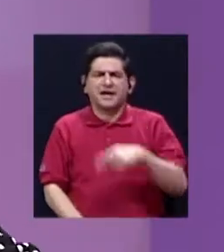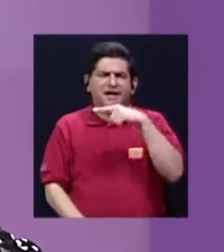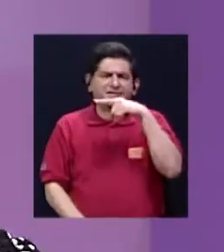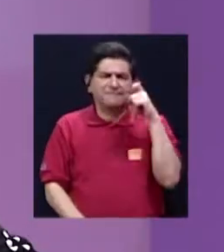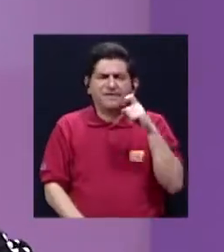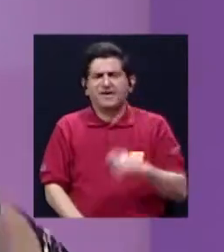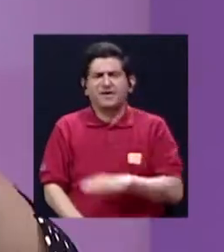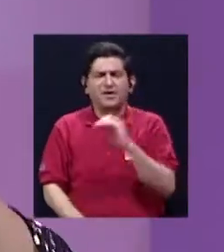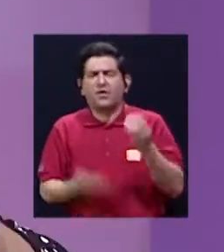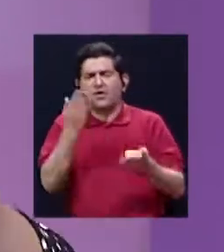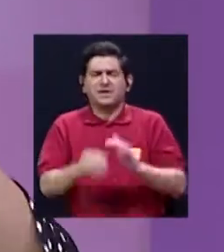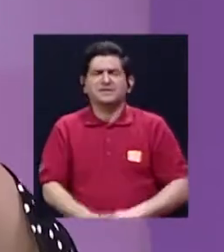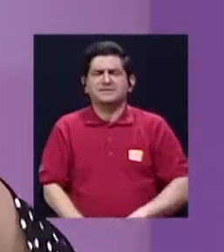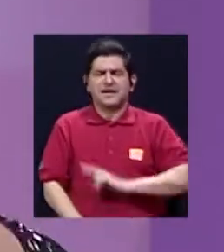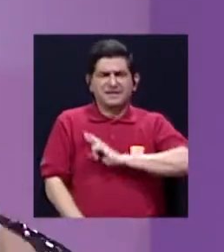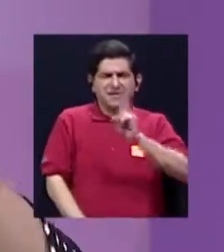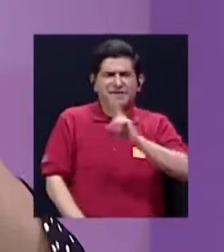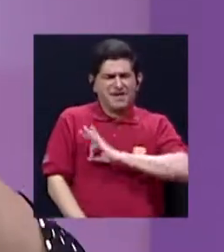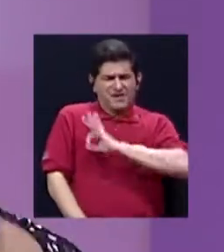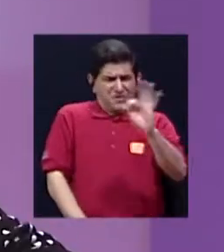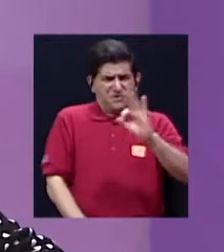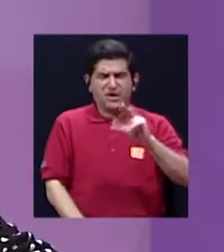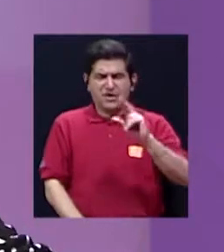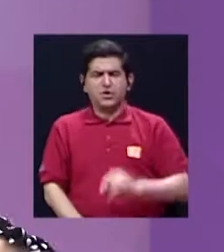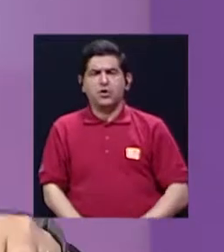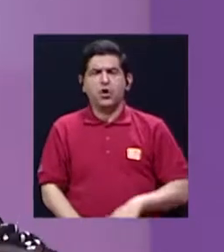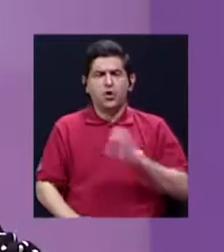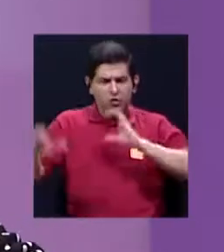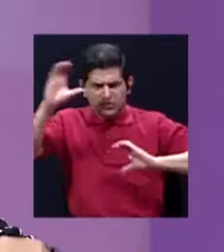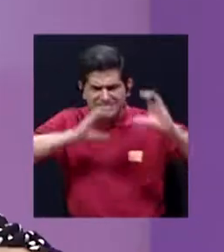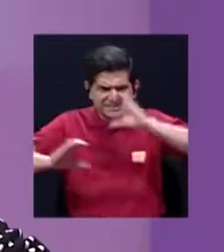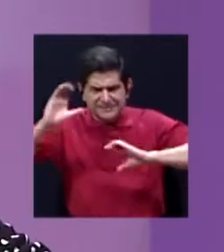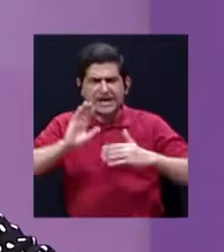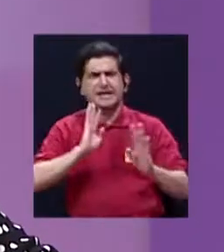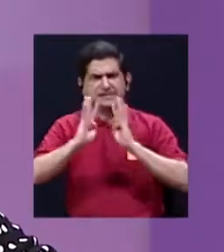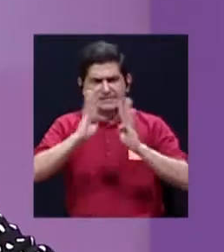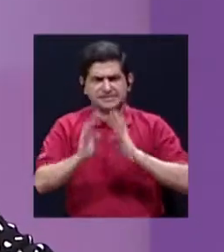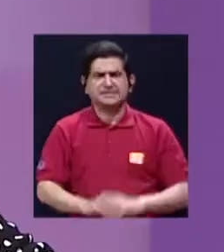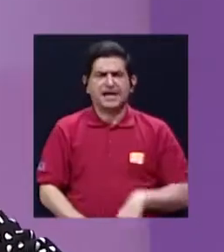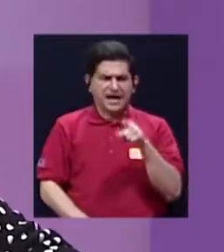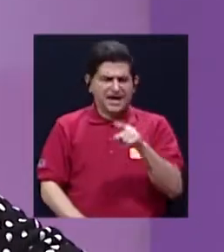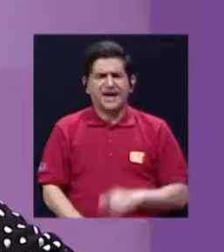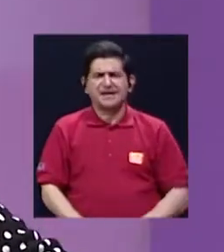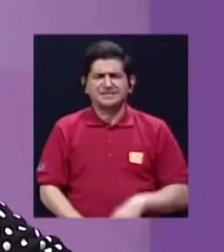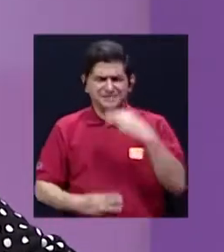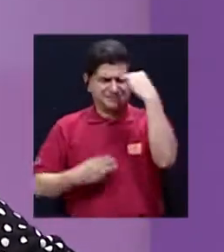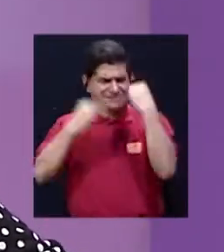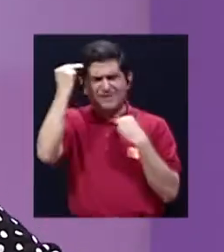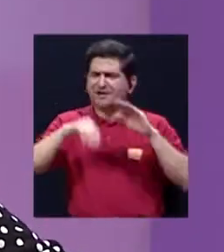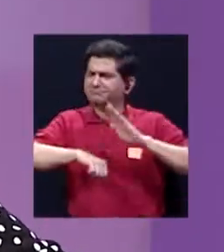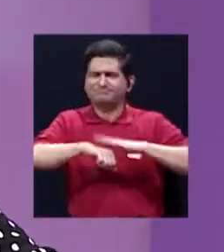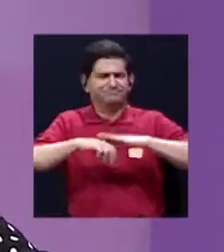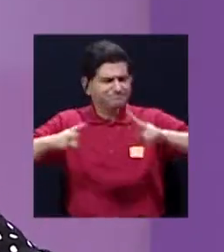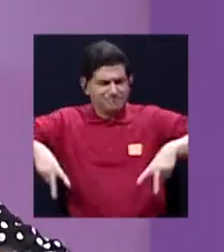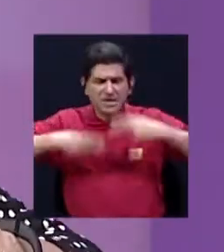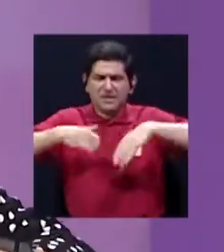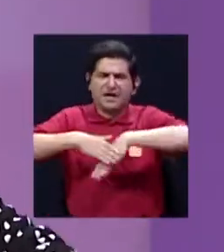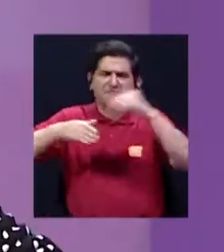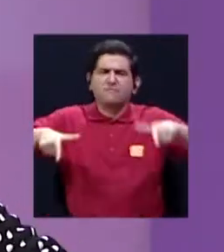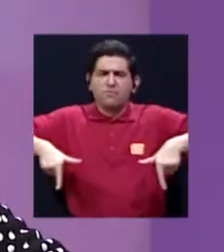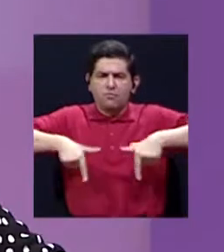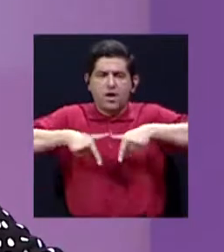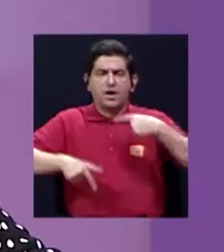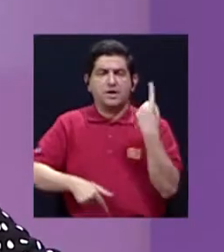religión, ¿verdad? Estamos hablando de hechos científicos y sabemos que estas malformaciones incompatibles con la vida extruterina